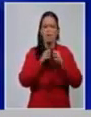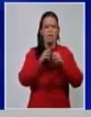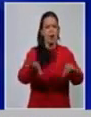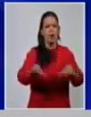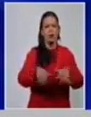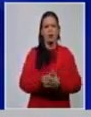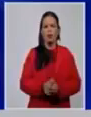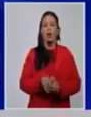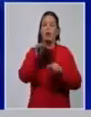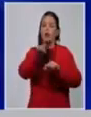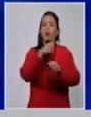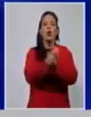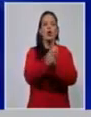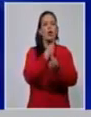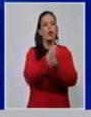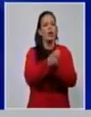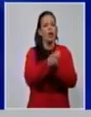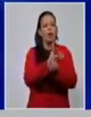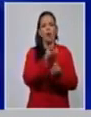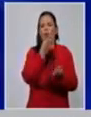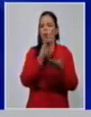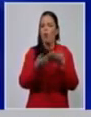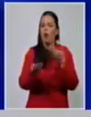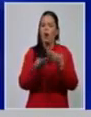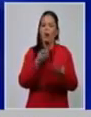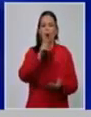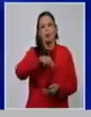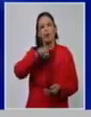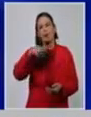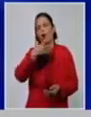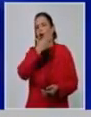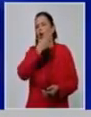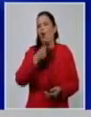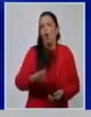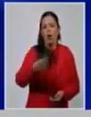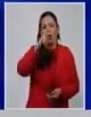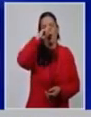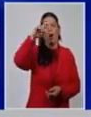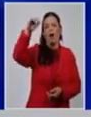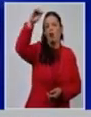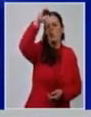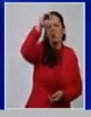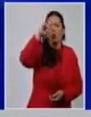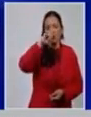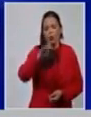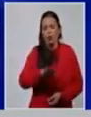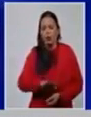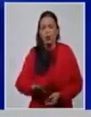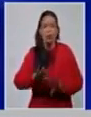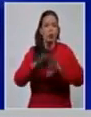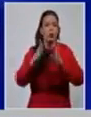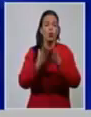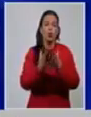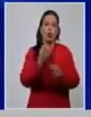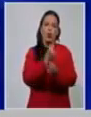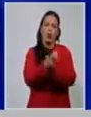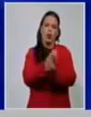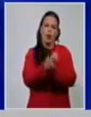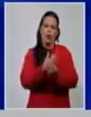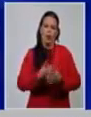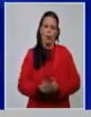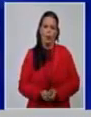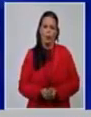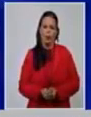riesgo que representa para la vida de cualquier ser humano, personas jóvenes también en el parte de hoy, doctor. Le